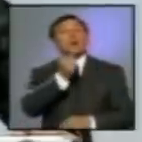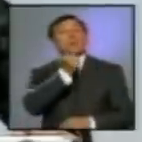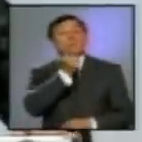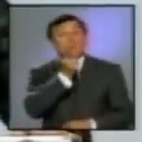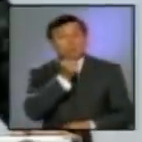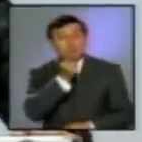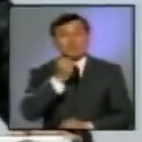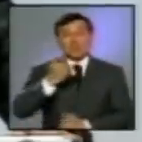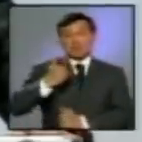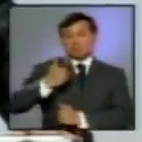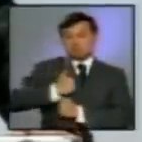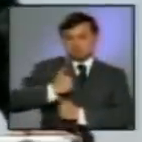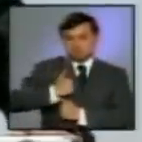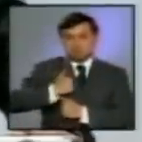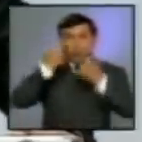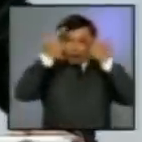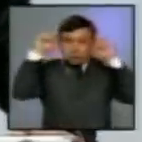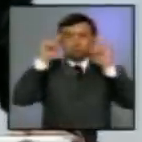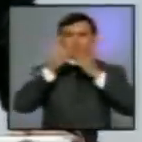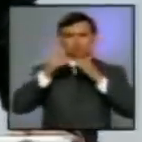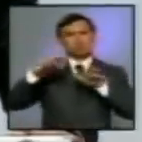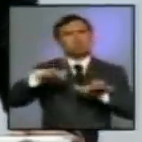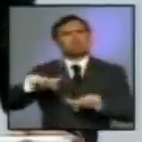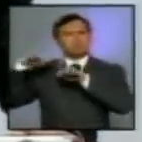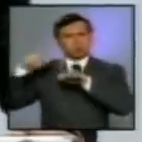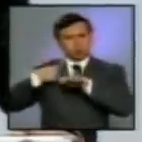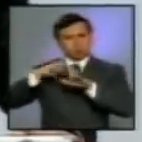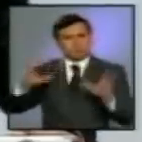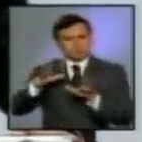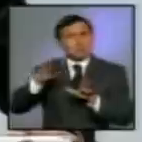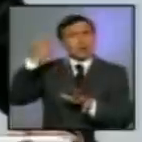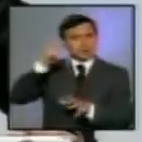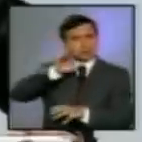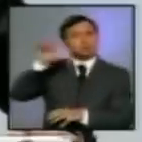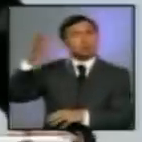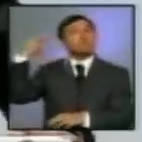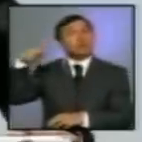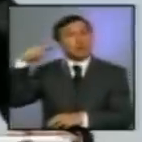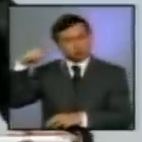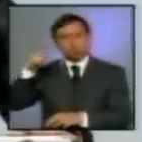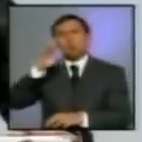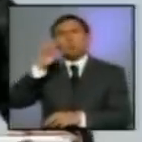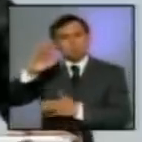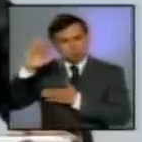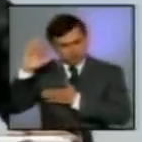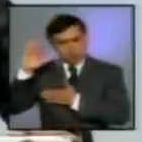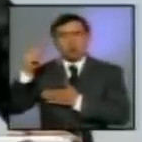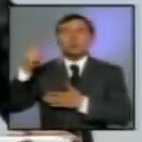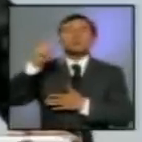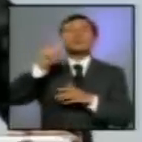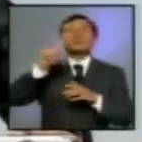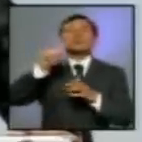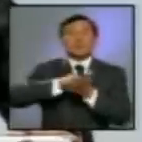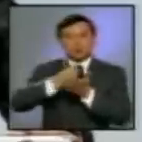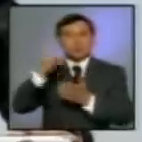y al Ejército, donde se necesita. Así me he comprometido para hacerlo en Veracruz, lo habré de hacer para Tamaulipas, para Coahuila,